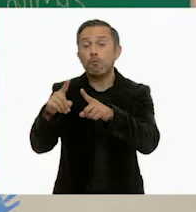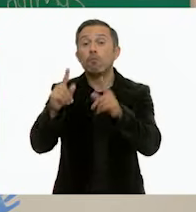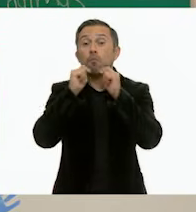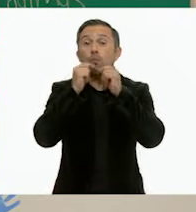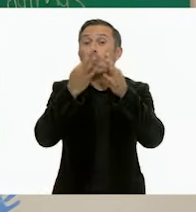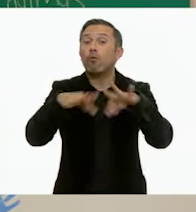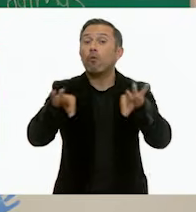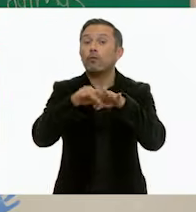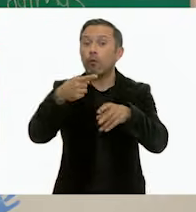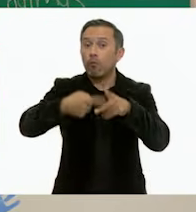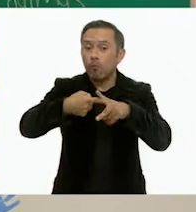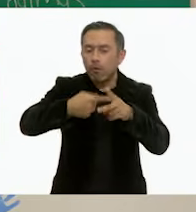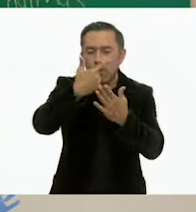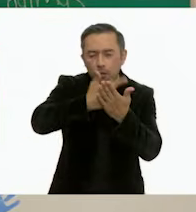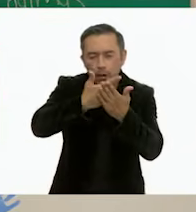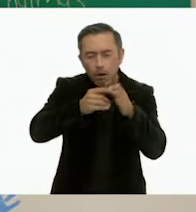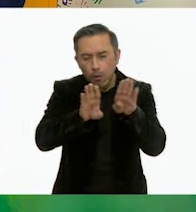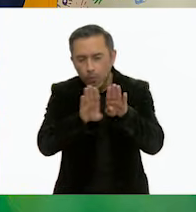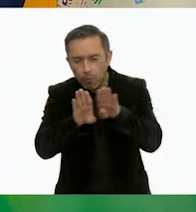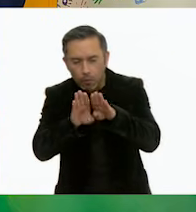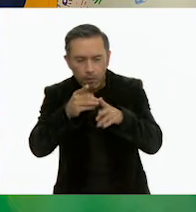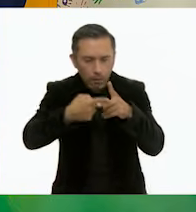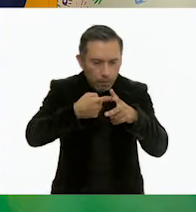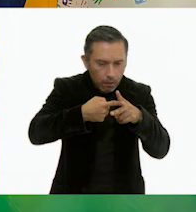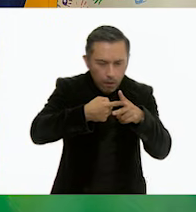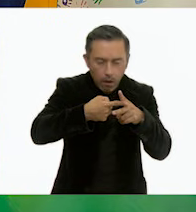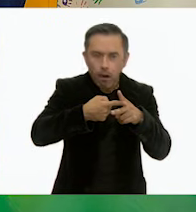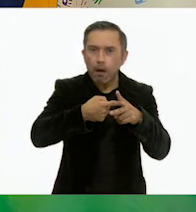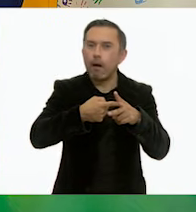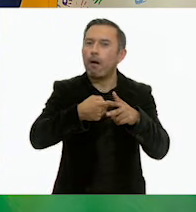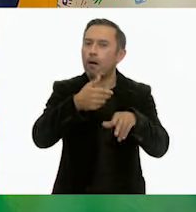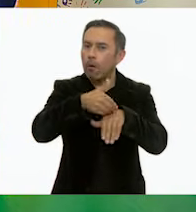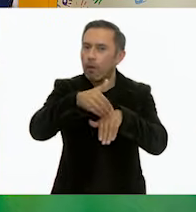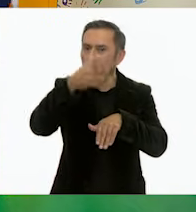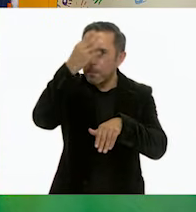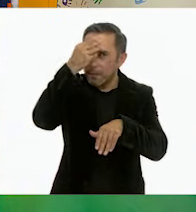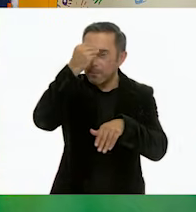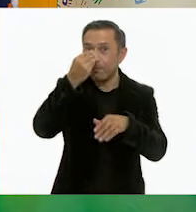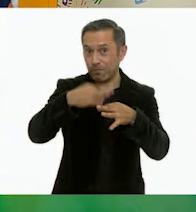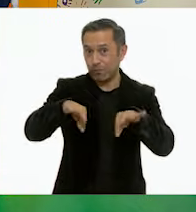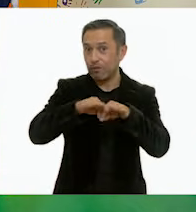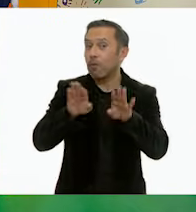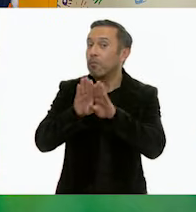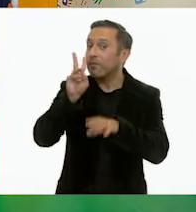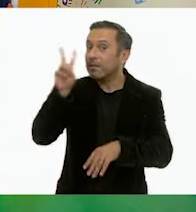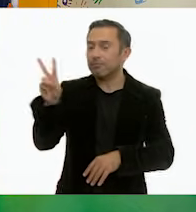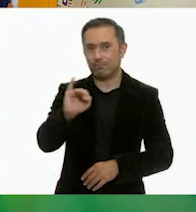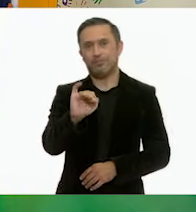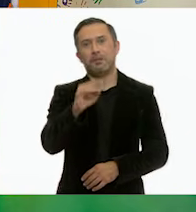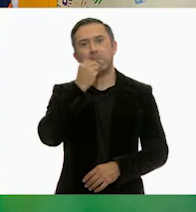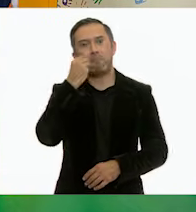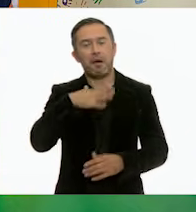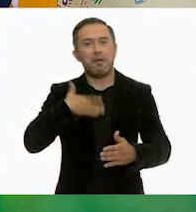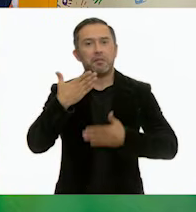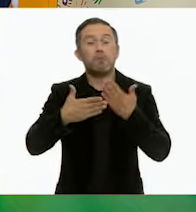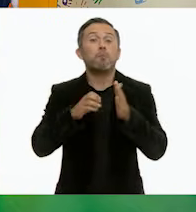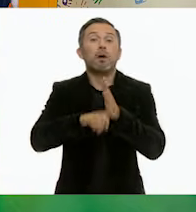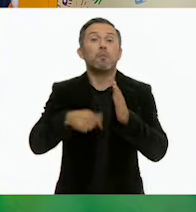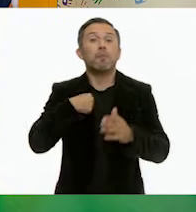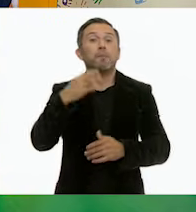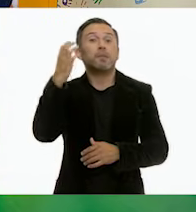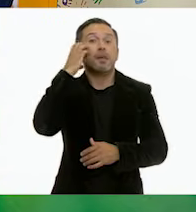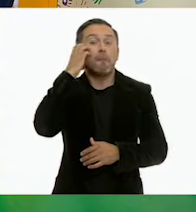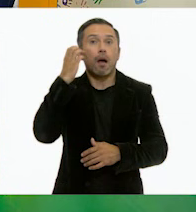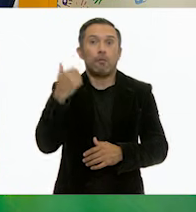mediciones. ¿Cómo ves, Alexia? Así es, muy divertido, porque se puede poner en práctica de muchas maneras. Puedo ver si mi cama es más alta